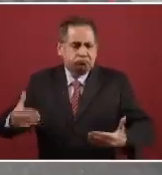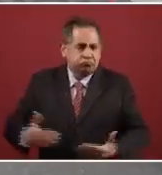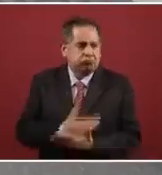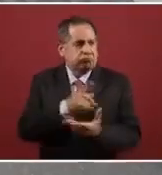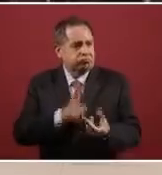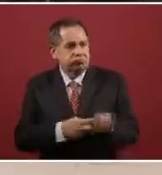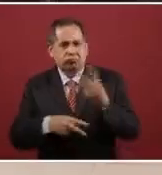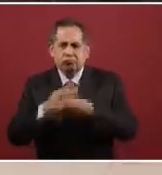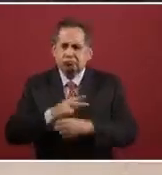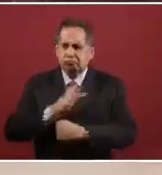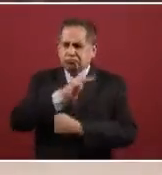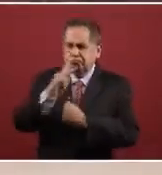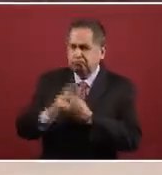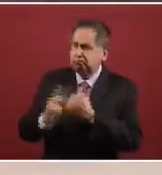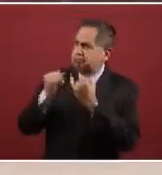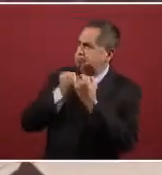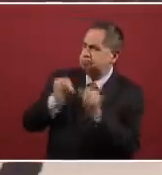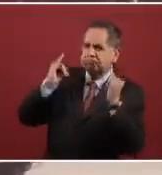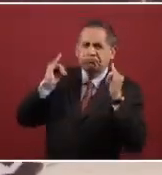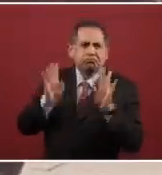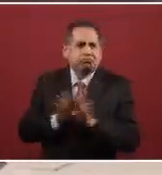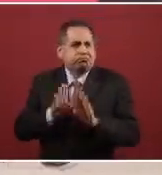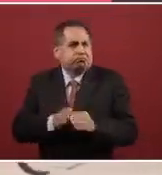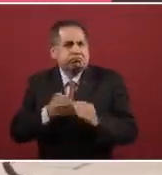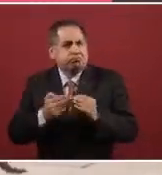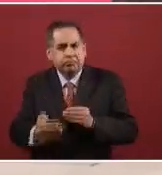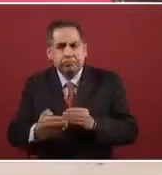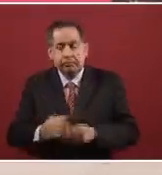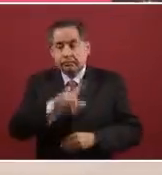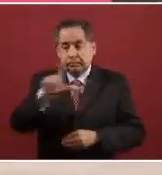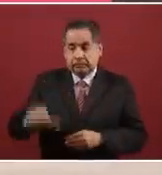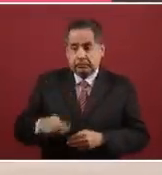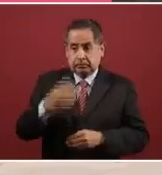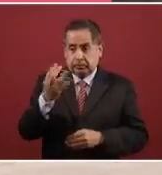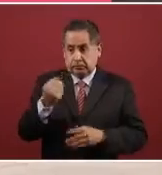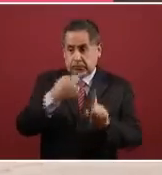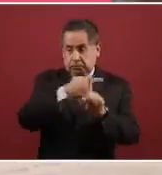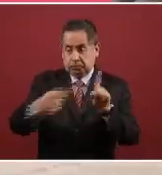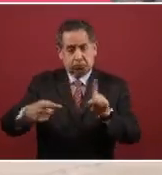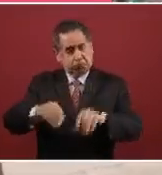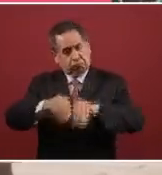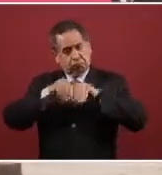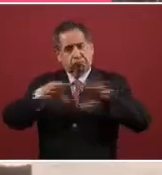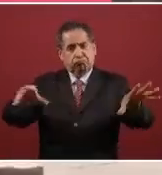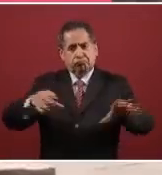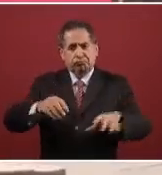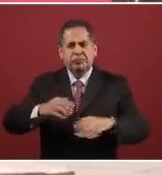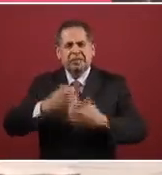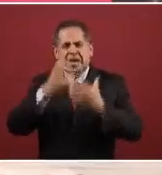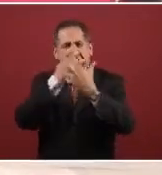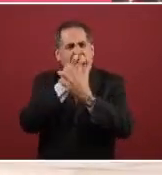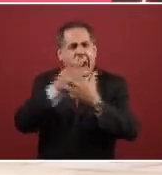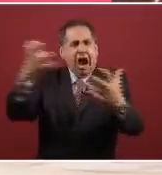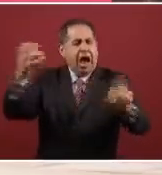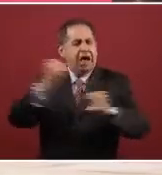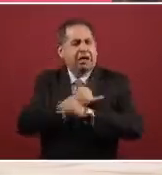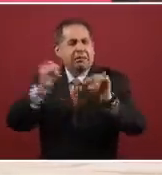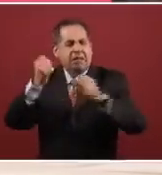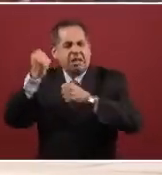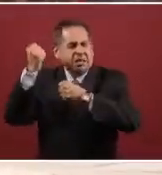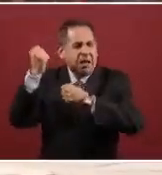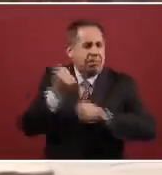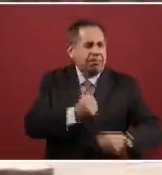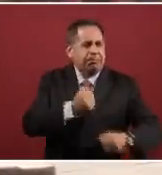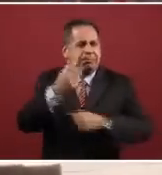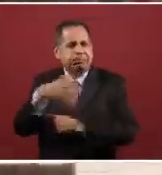fiesta como nación independiente. Y a partir de las 21:30 horas, se transmitirá la ceremonia del Grito de Independencia desde el